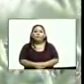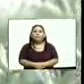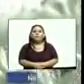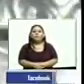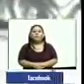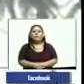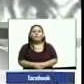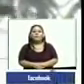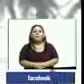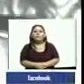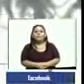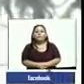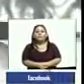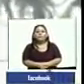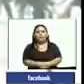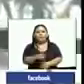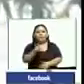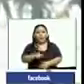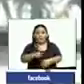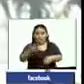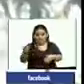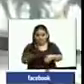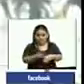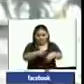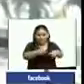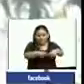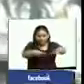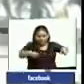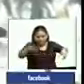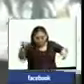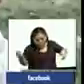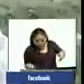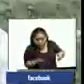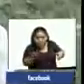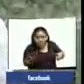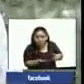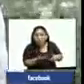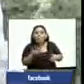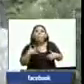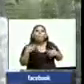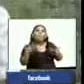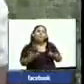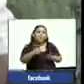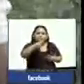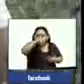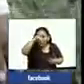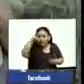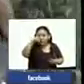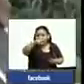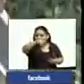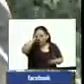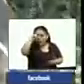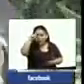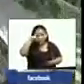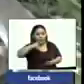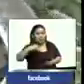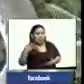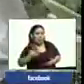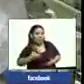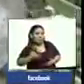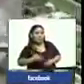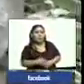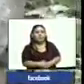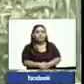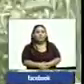la cuma debe estar afilada porque la jornada que le espera José Morales lo america